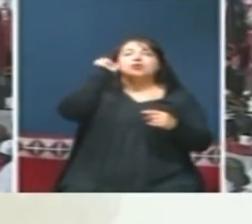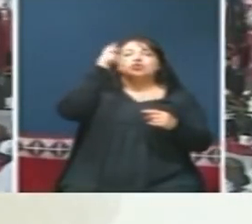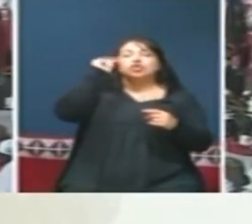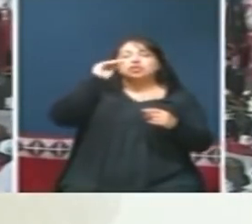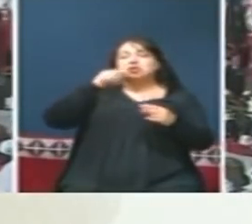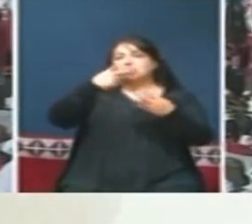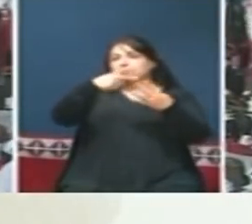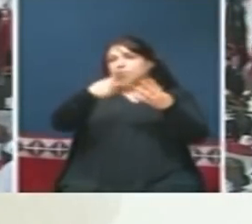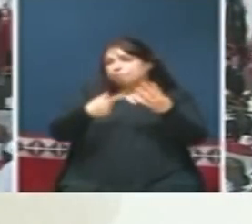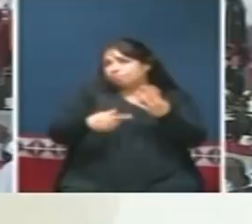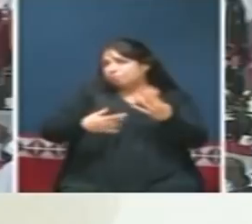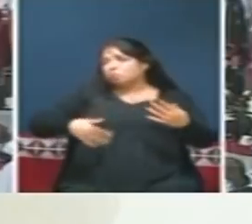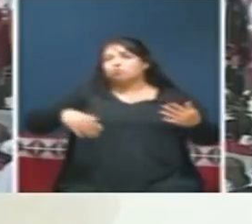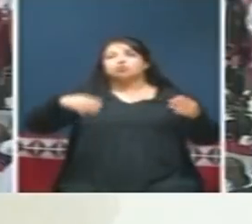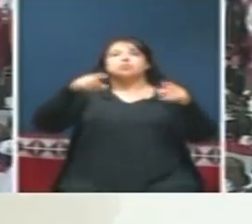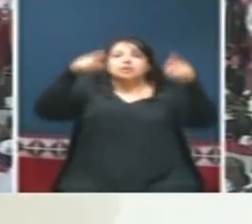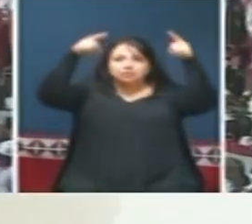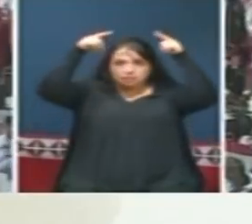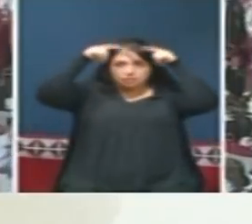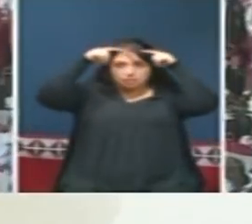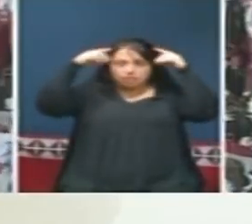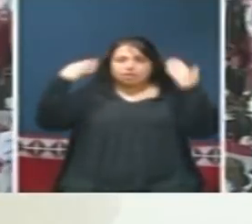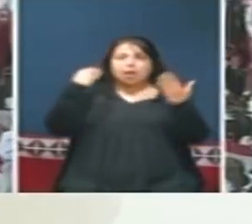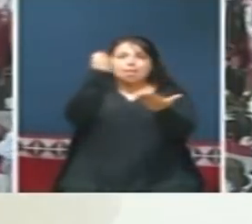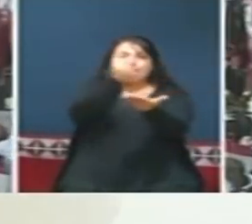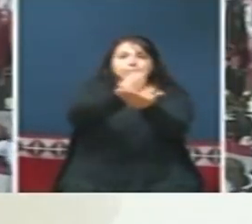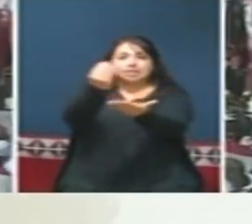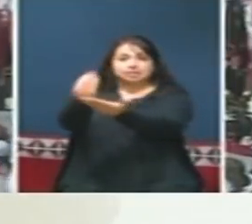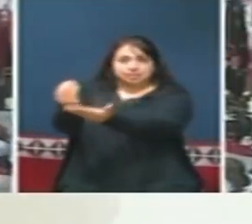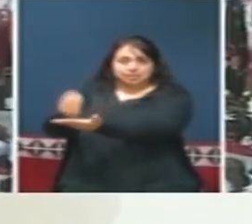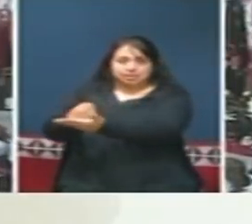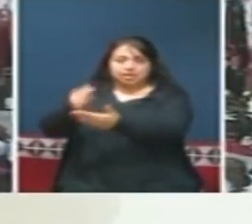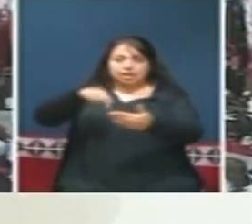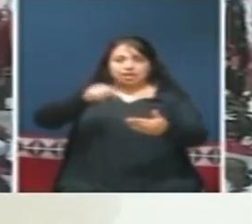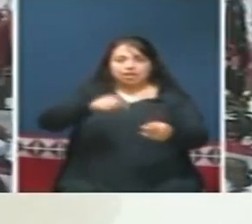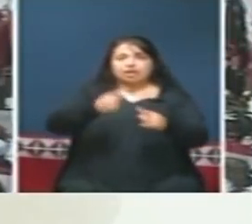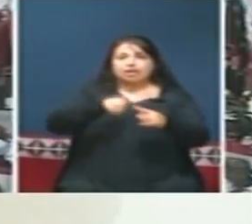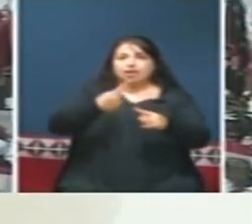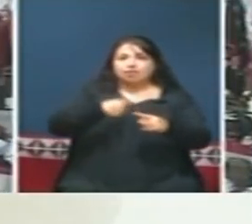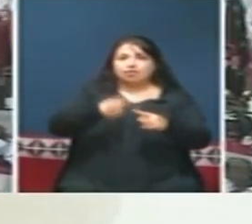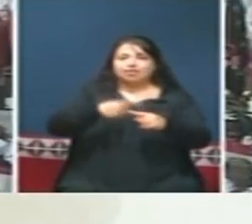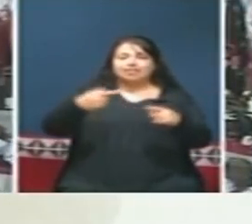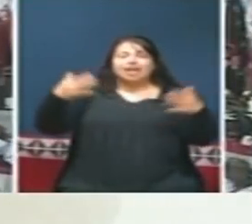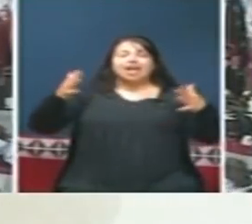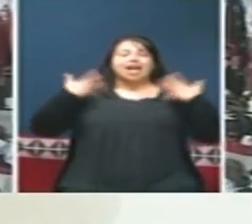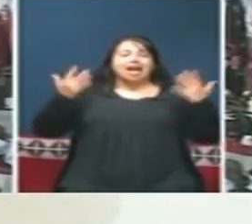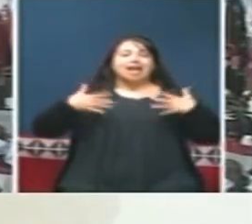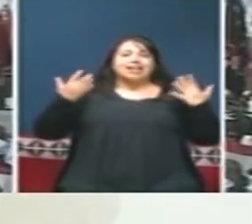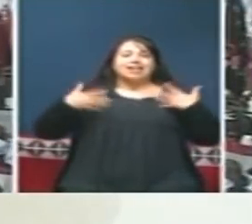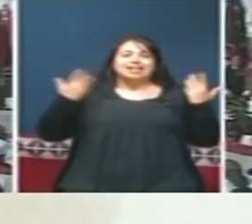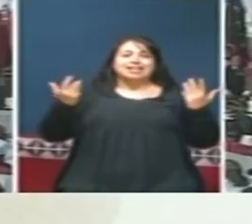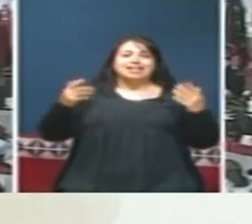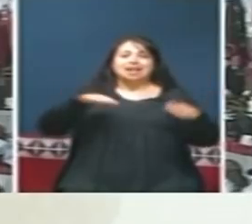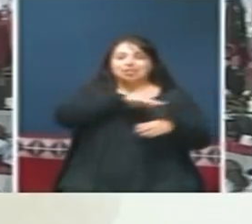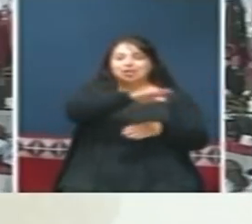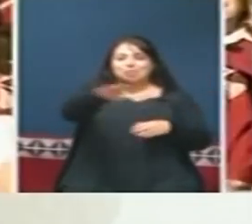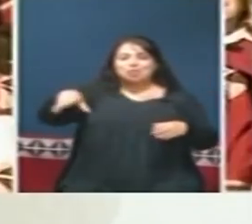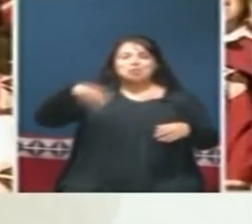hacen también presente en esta gran fiesta. Alegría del pueblo, Pascua Riojana.